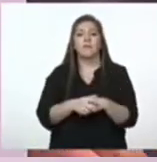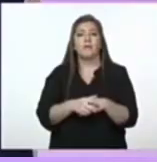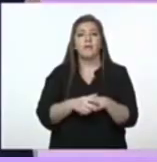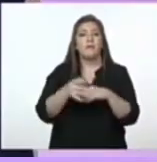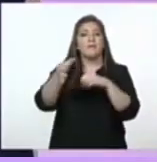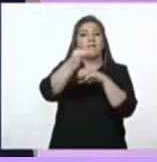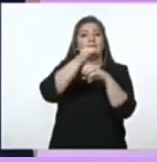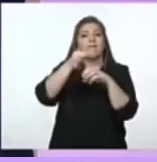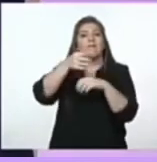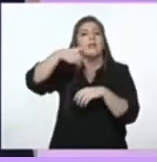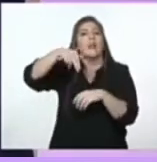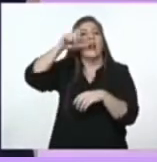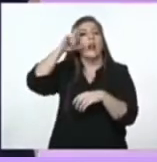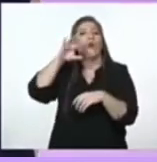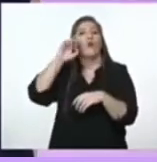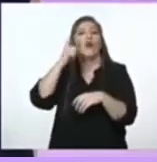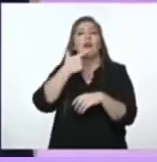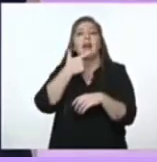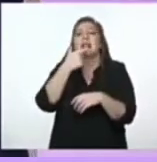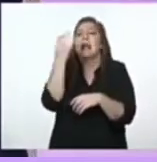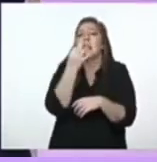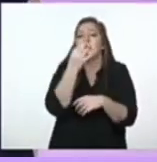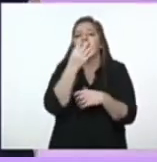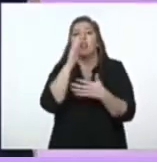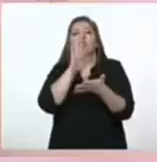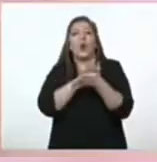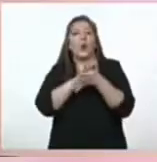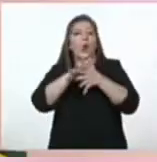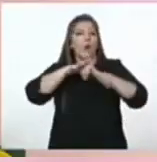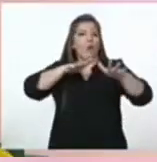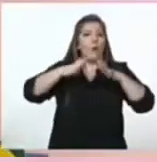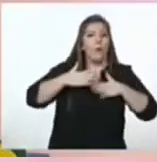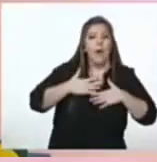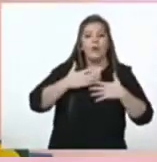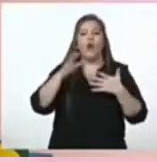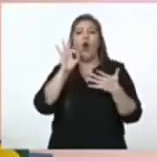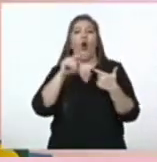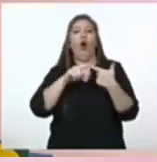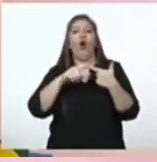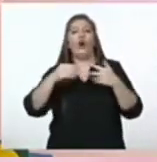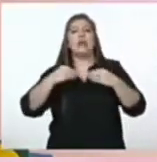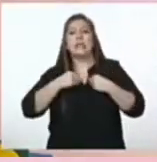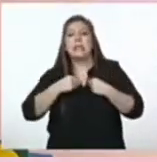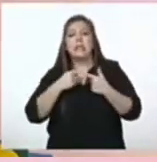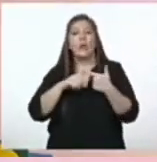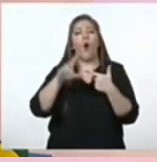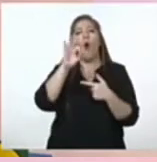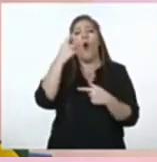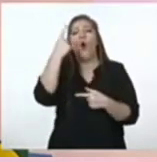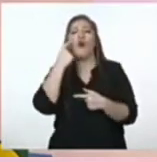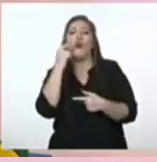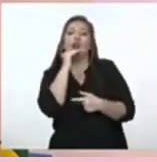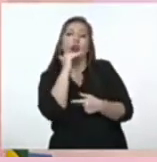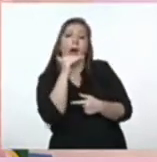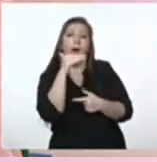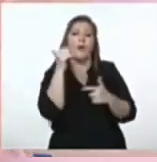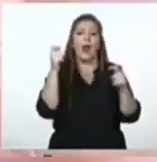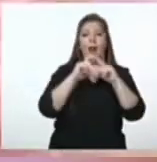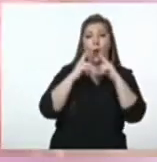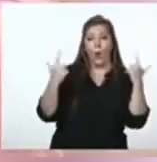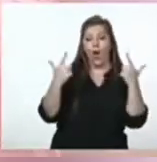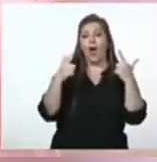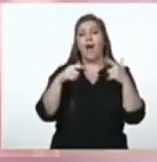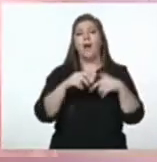neuronas especializadas tal vez en lo motor o en lo sensitivo o en el control del habla y del lenguaje.